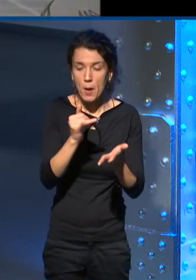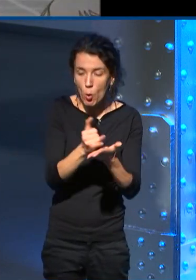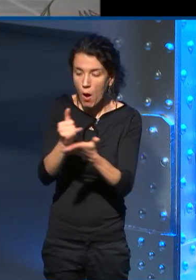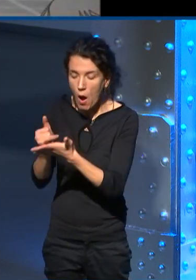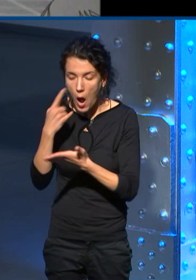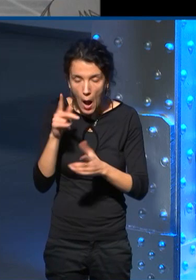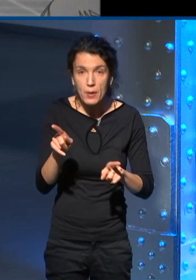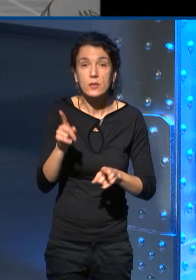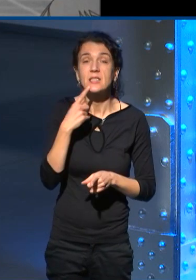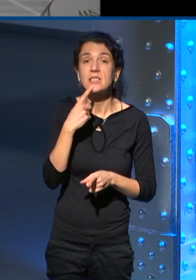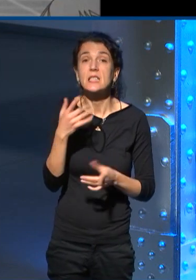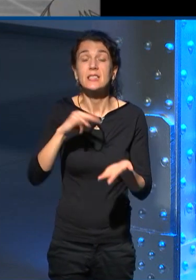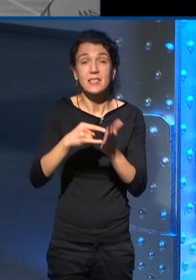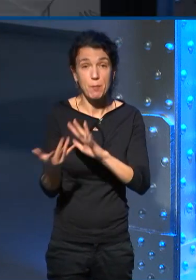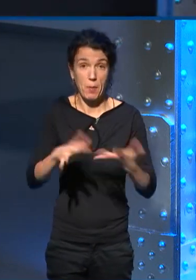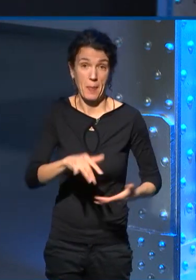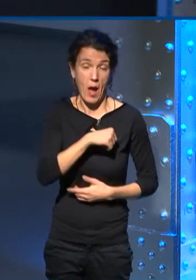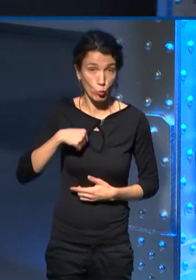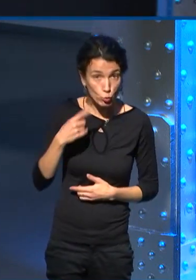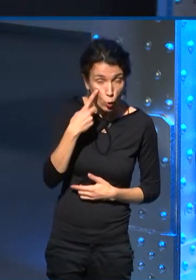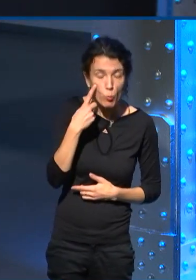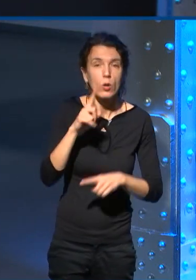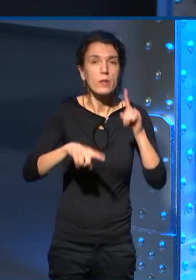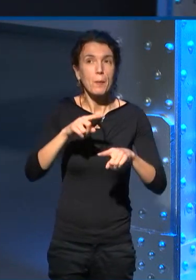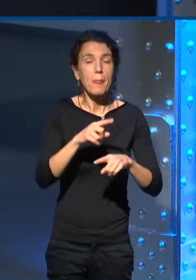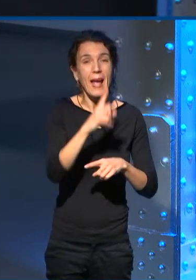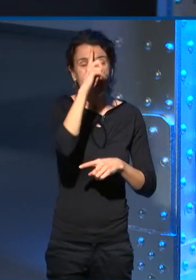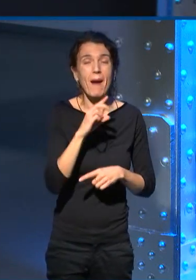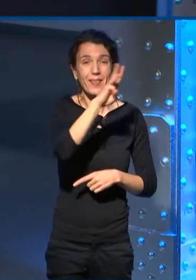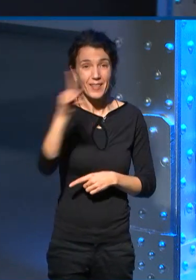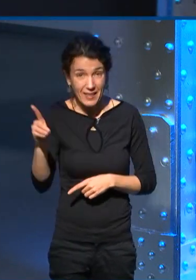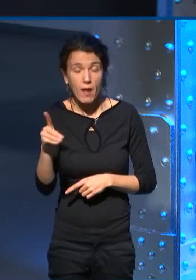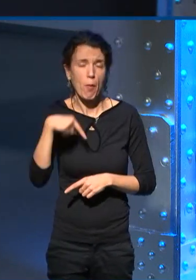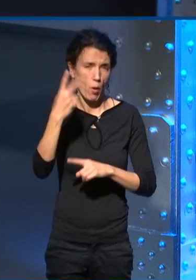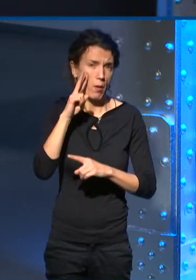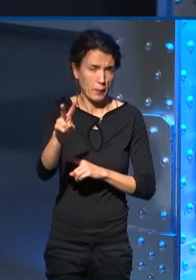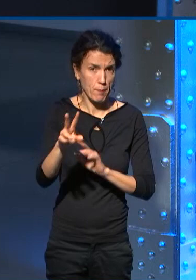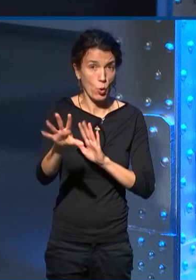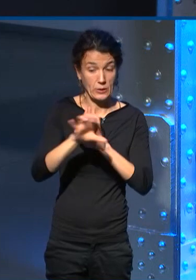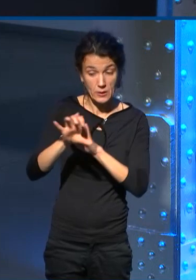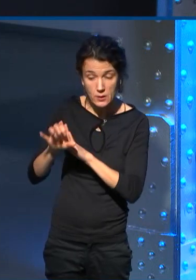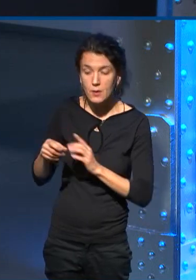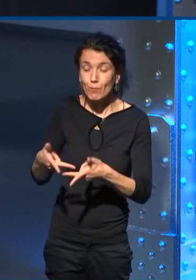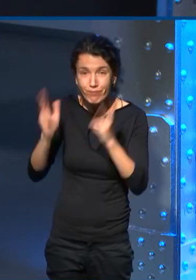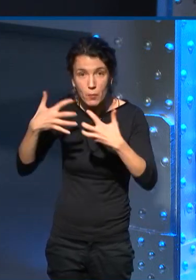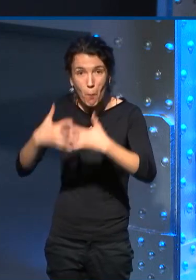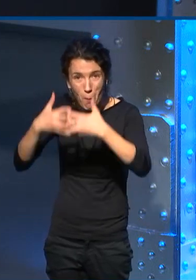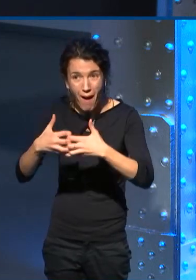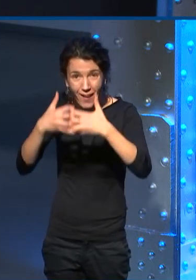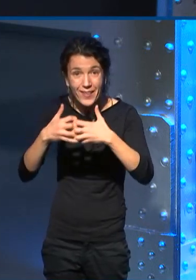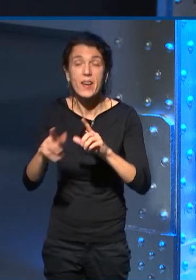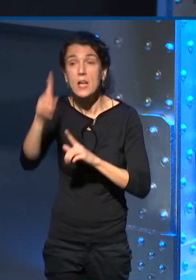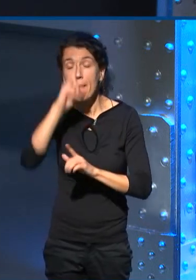dice. Se ha implementado un sistema autónomo que, en base a imagen en 3 dimensiones, como ahora veremos, le permite al rover, procesando